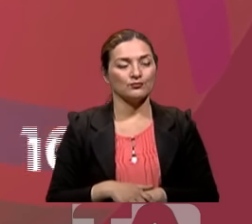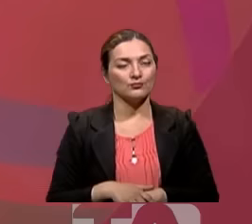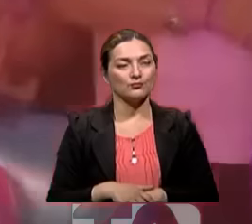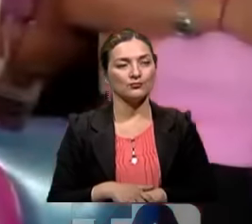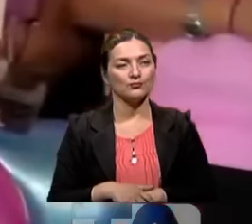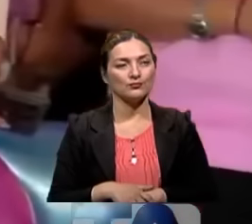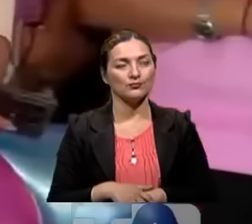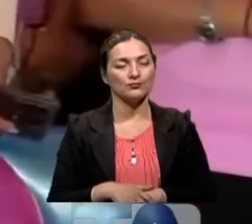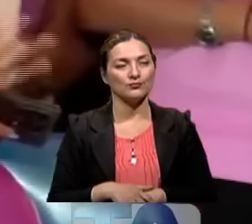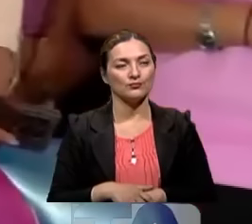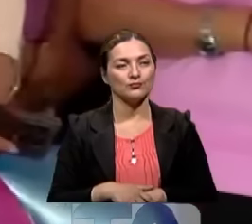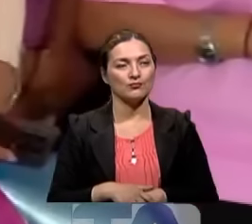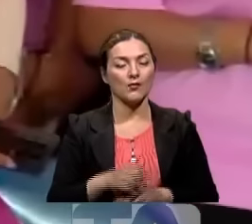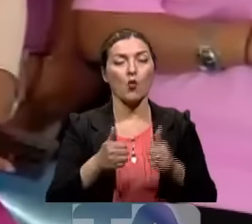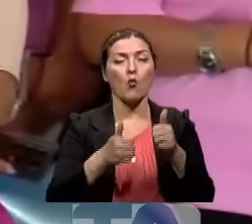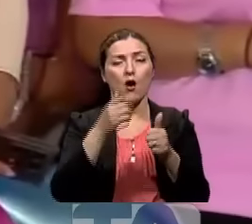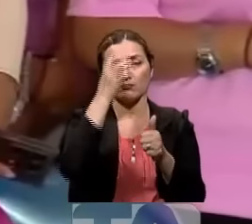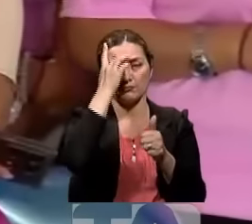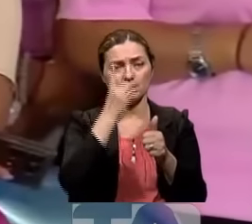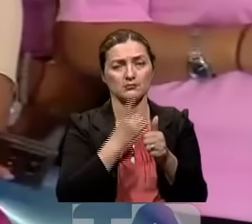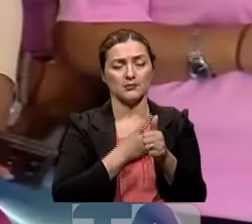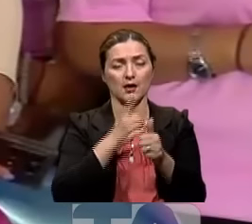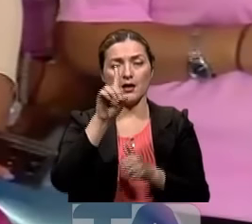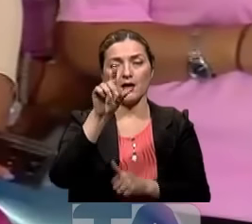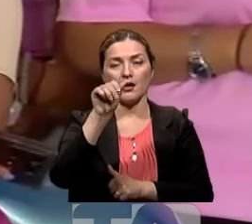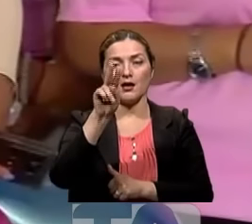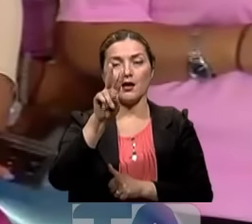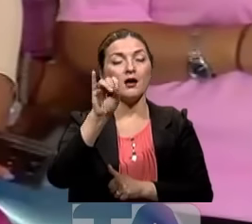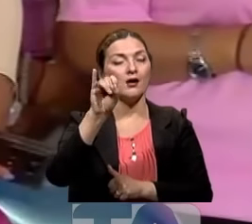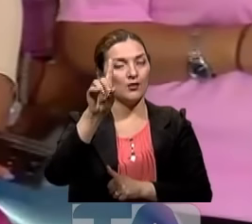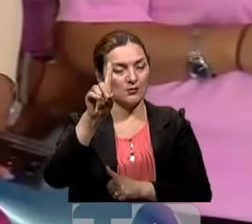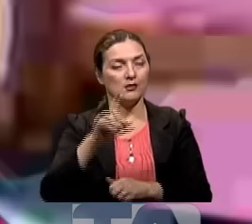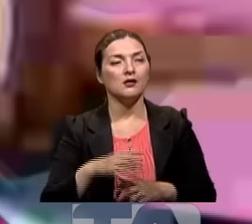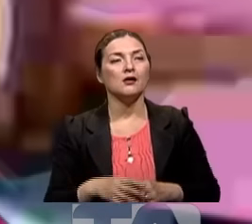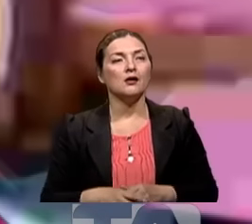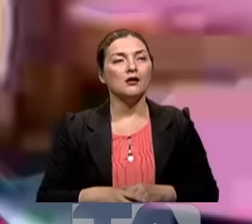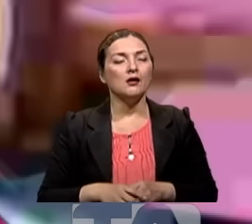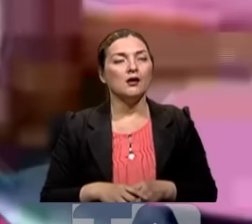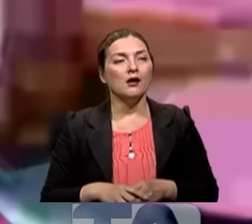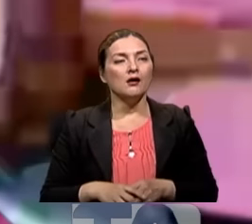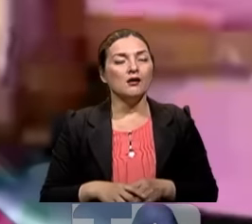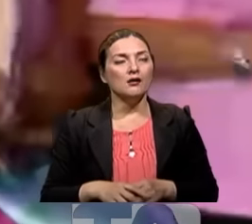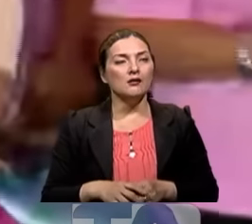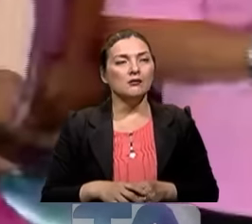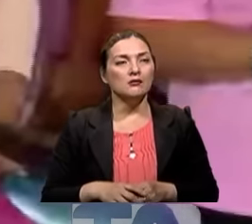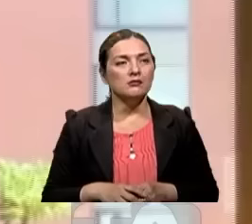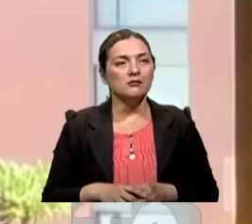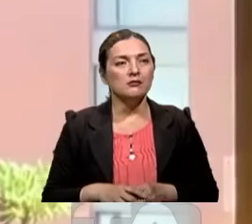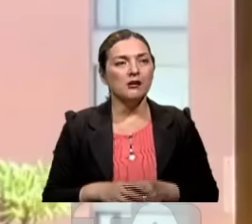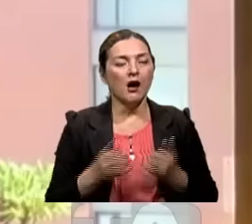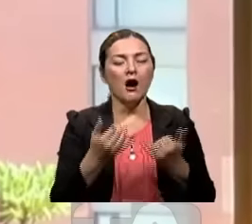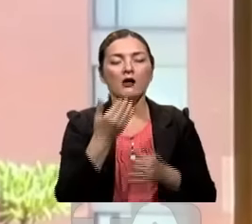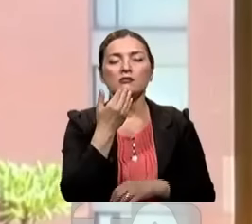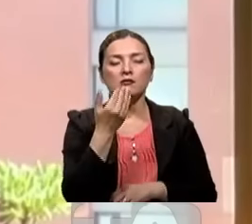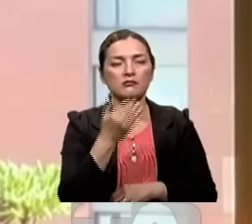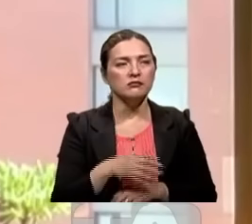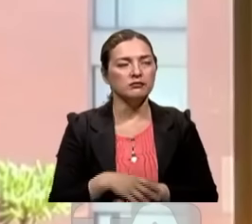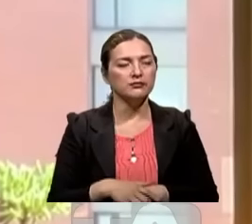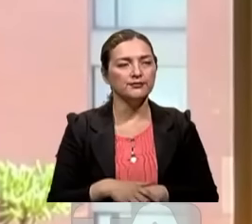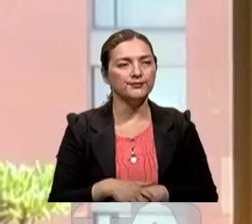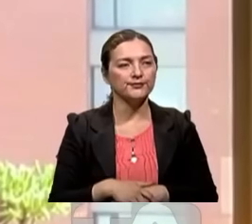sí cuál es el veredicto de David Valle. Cuéntanos, David, ¿cómo encontraste tú esta guagua el día de hoy? Muchas gracias,